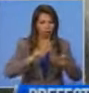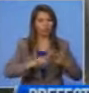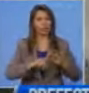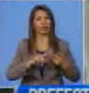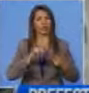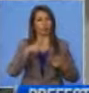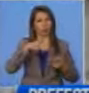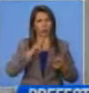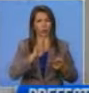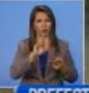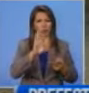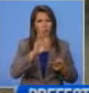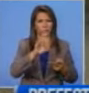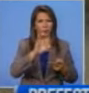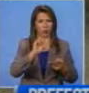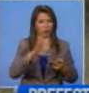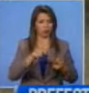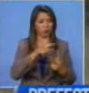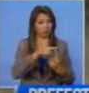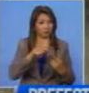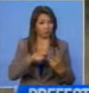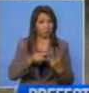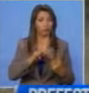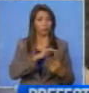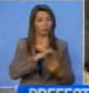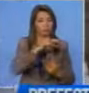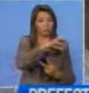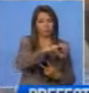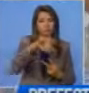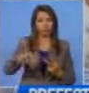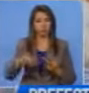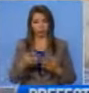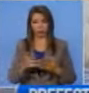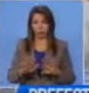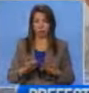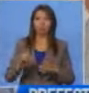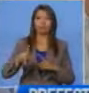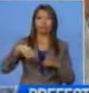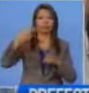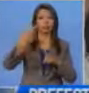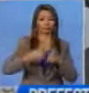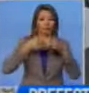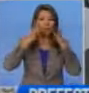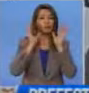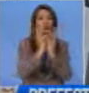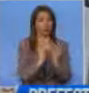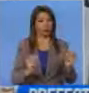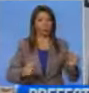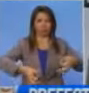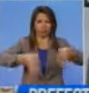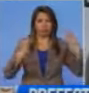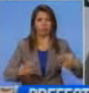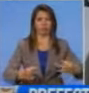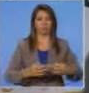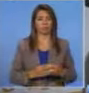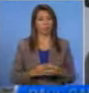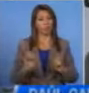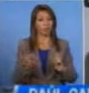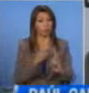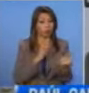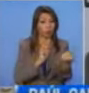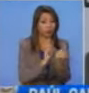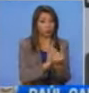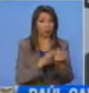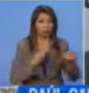comisiones técnicas de ambas prefecturas deberán haber resuelto los diferendos hasta el próximo mes de diciembre. Si no es la negociación directa, hay